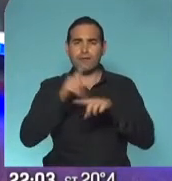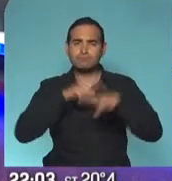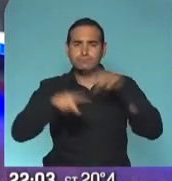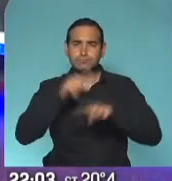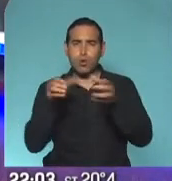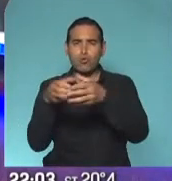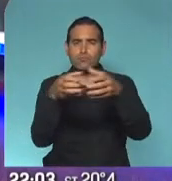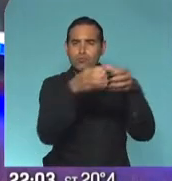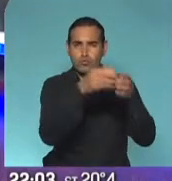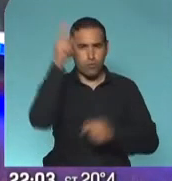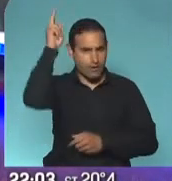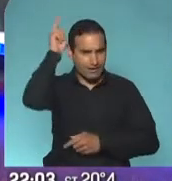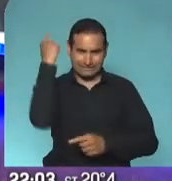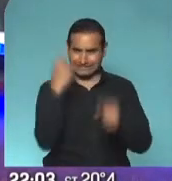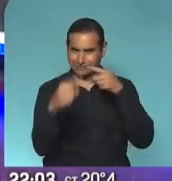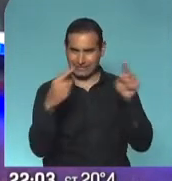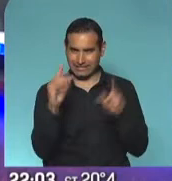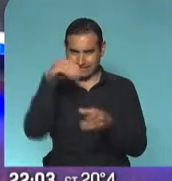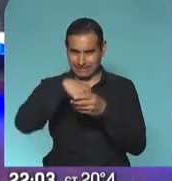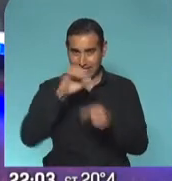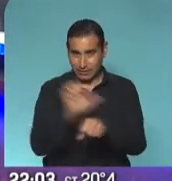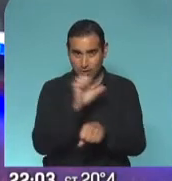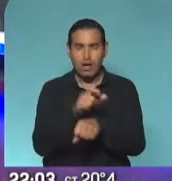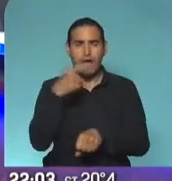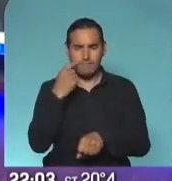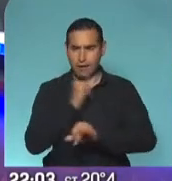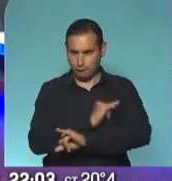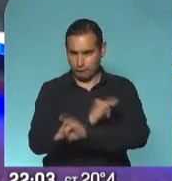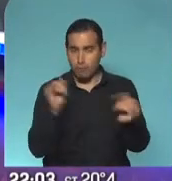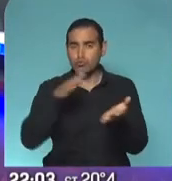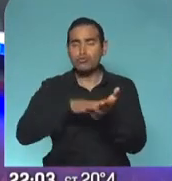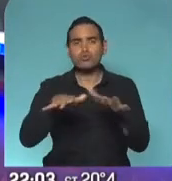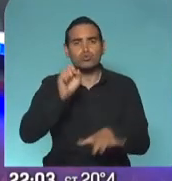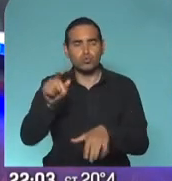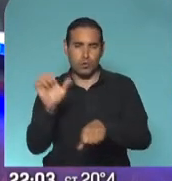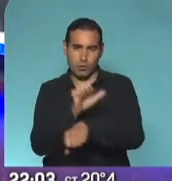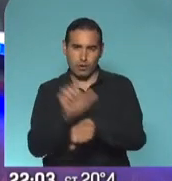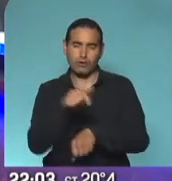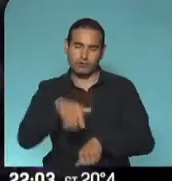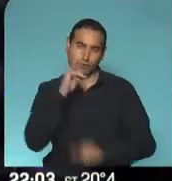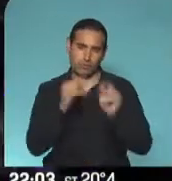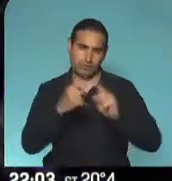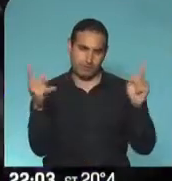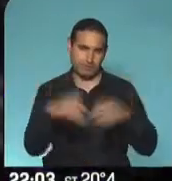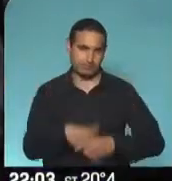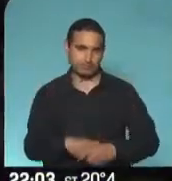corrientes indígenas que hay en Ecuador. Vamos a ver un informe sobre la situación de Ecuador y lo analizamos en un rato.